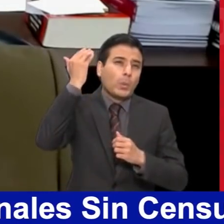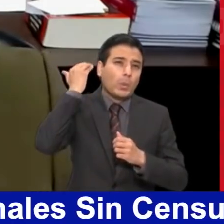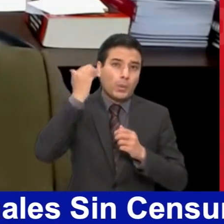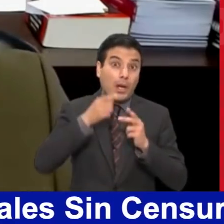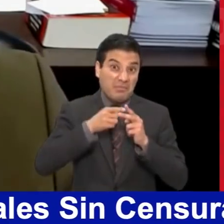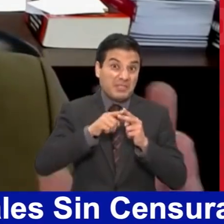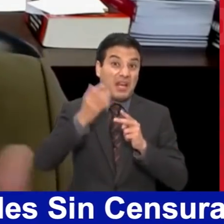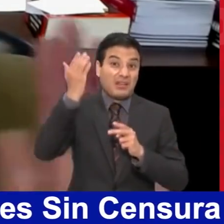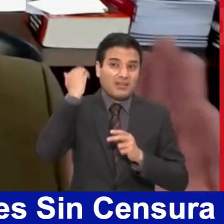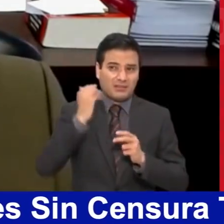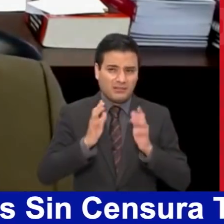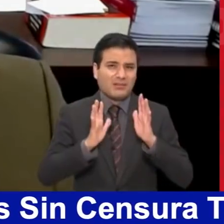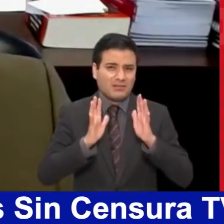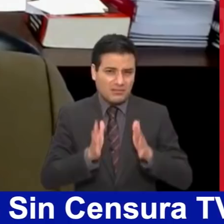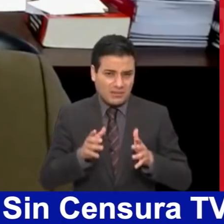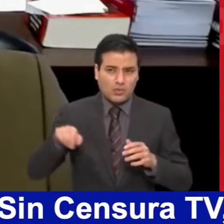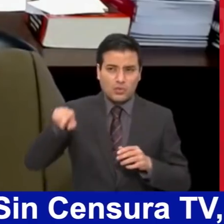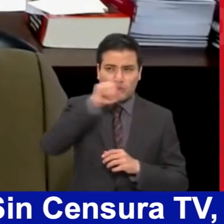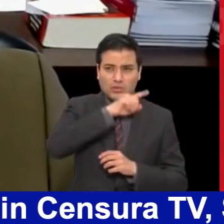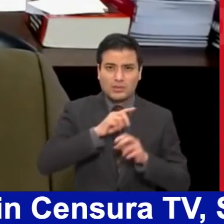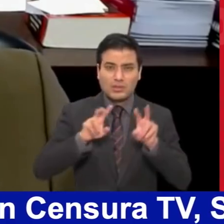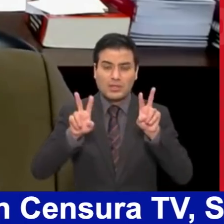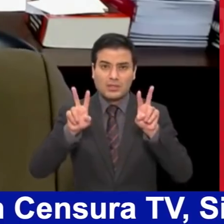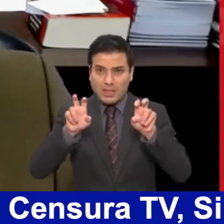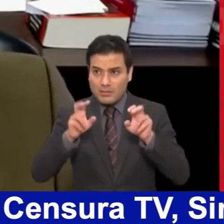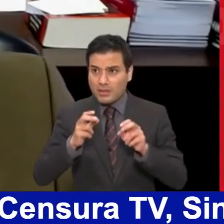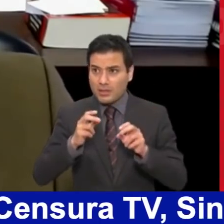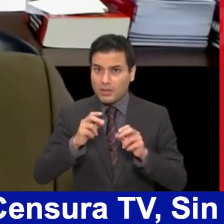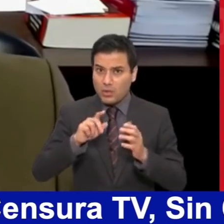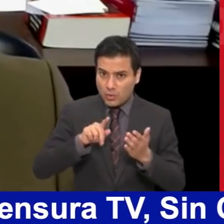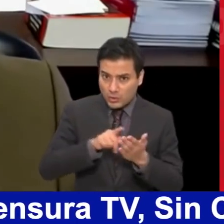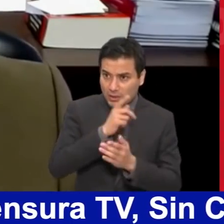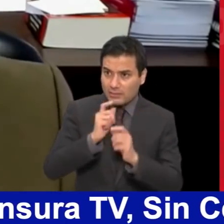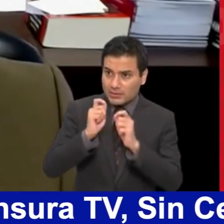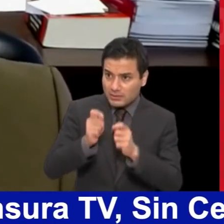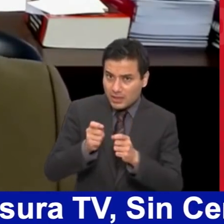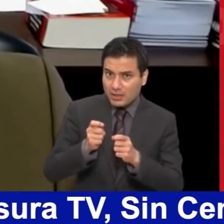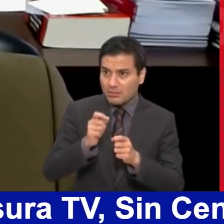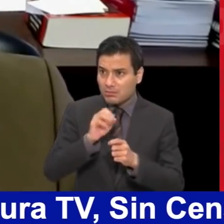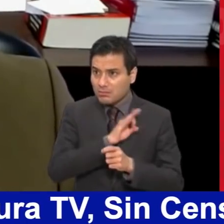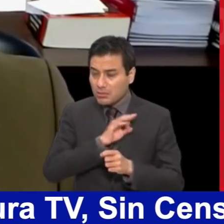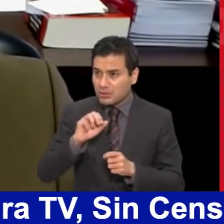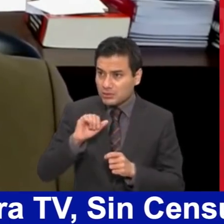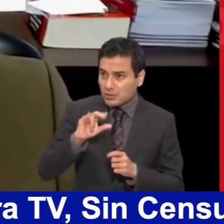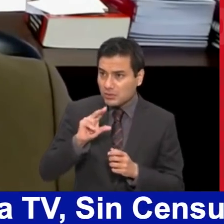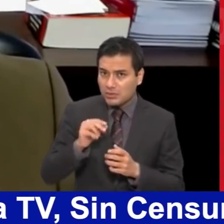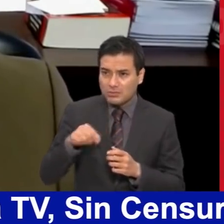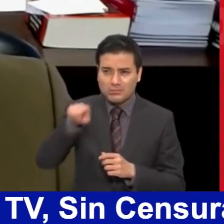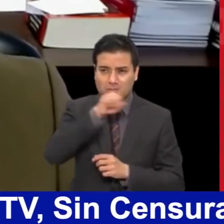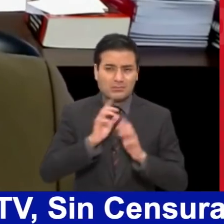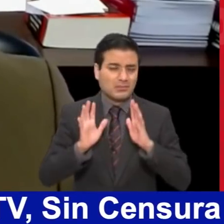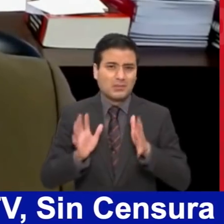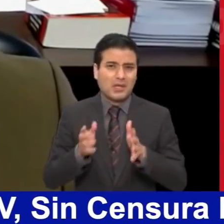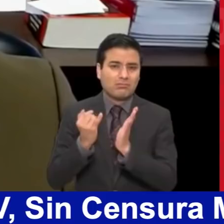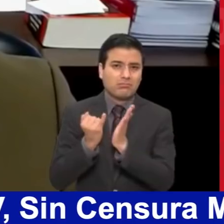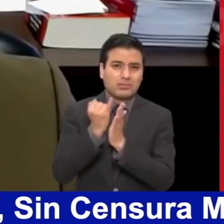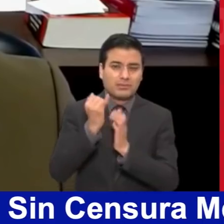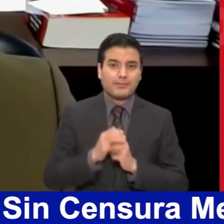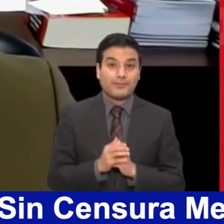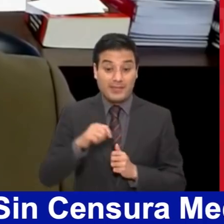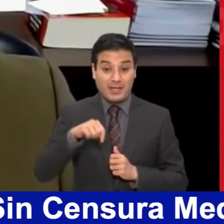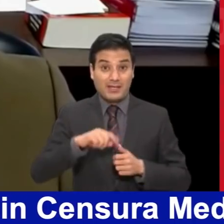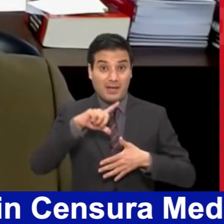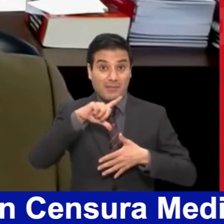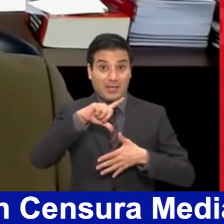orígenes, resolvieron y asimilaron el tema de la reelección como parte del funcionamiento propio de la democracia. En América